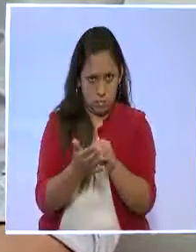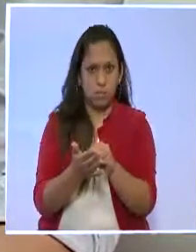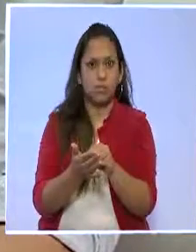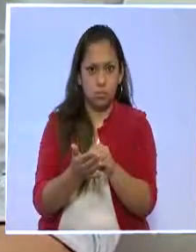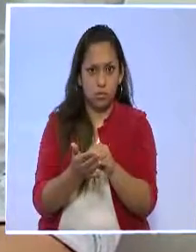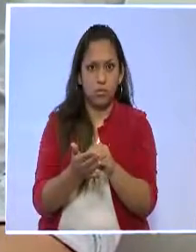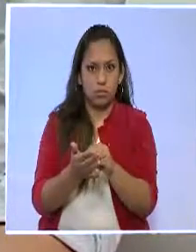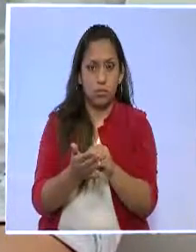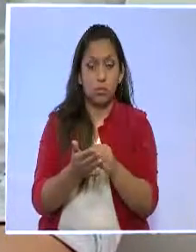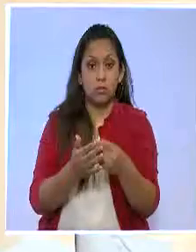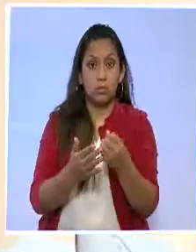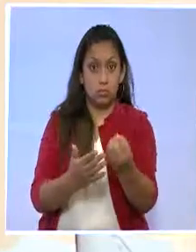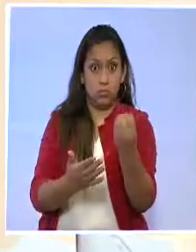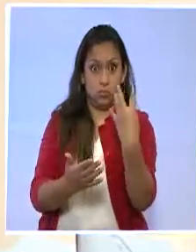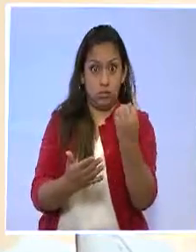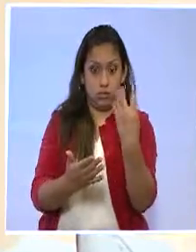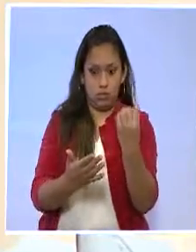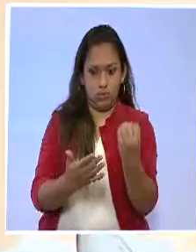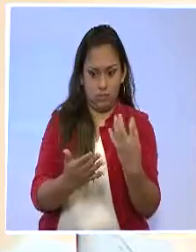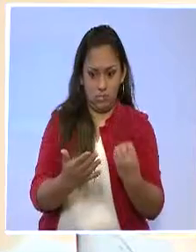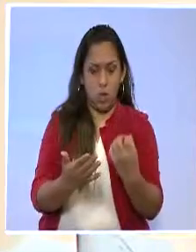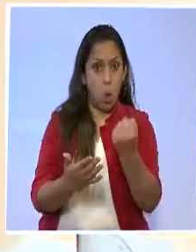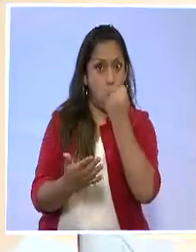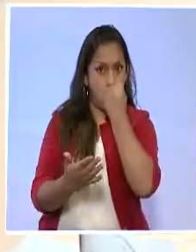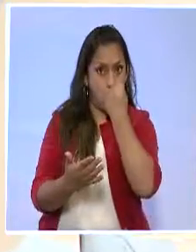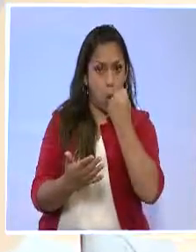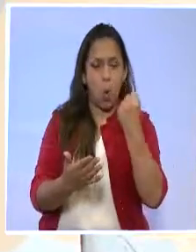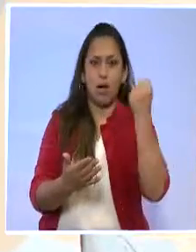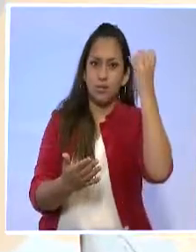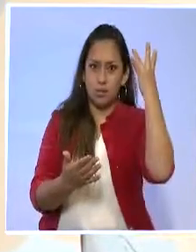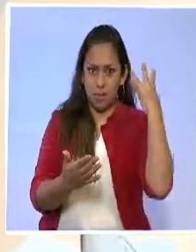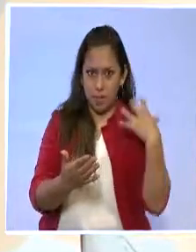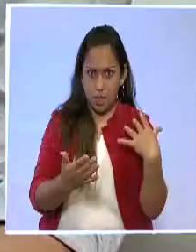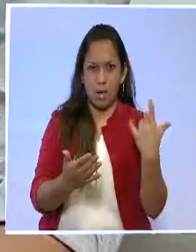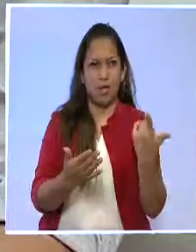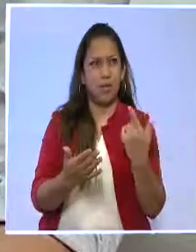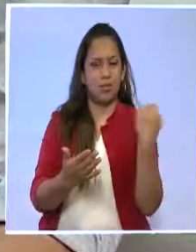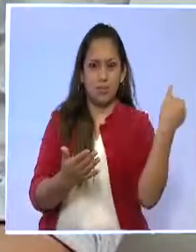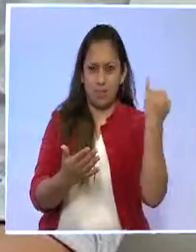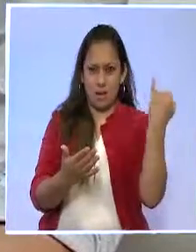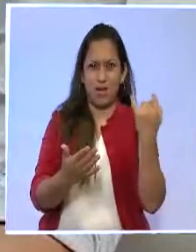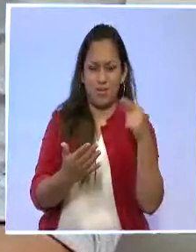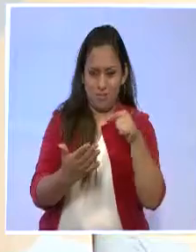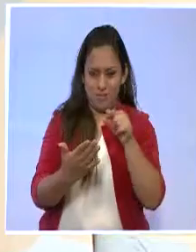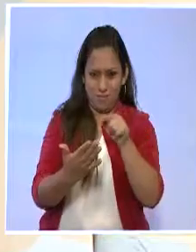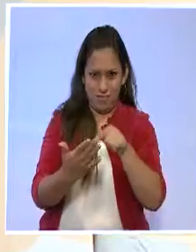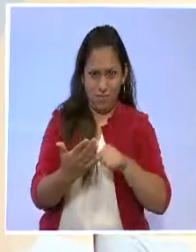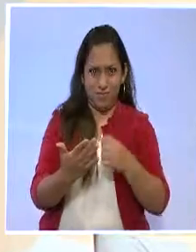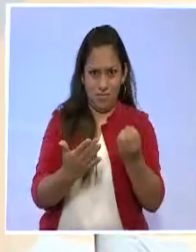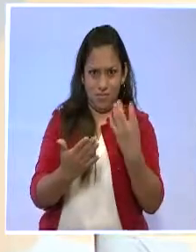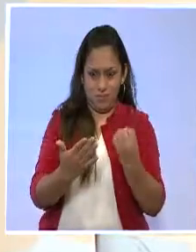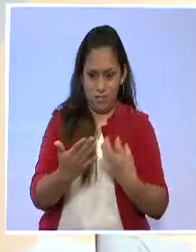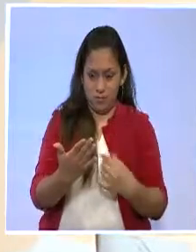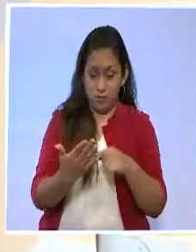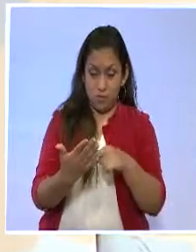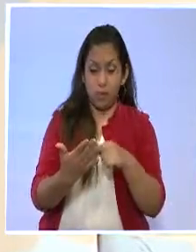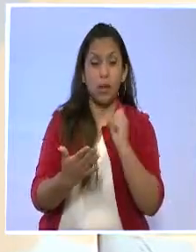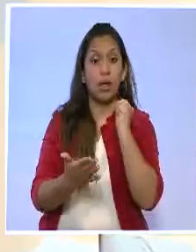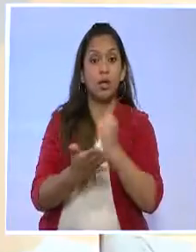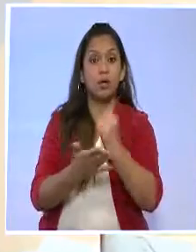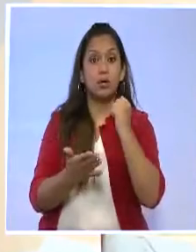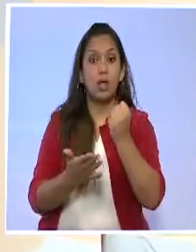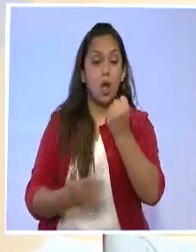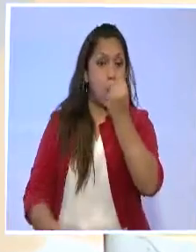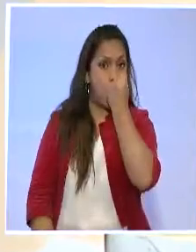aquellas que con el semáforo nos indican cuáles son rojas amarillas inglés su objetivo la idea es que las que estaban con sello rojo